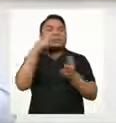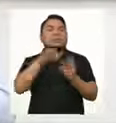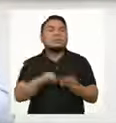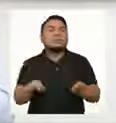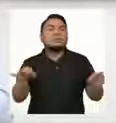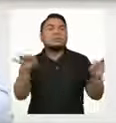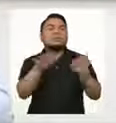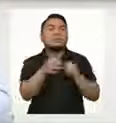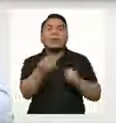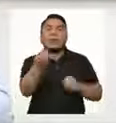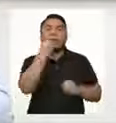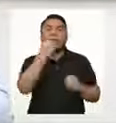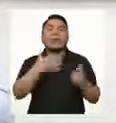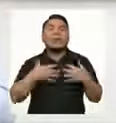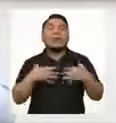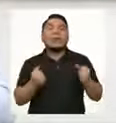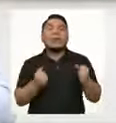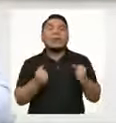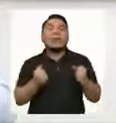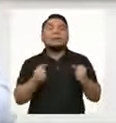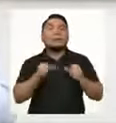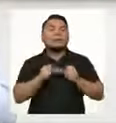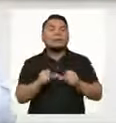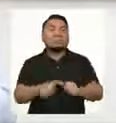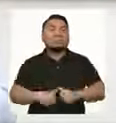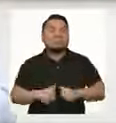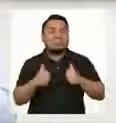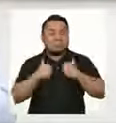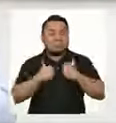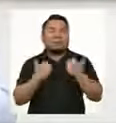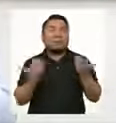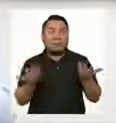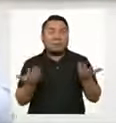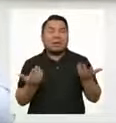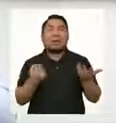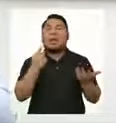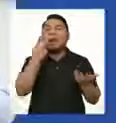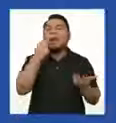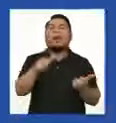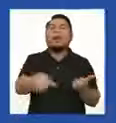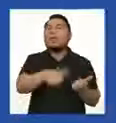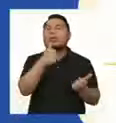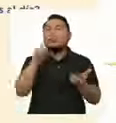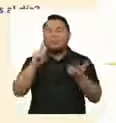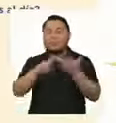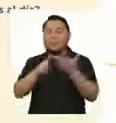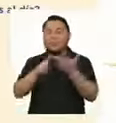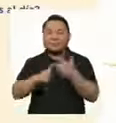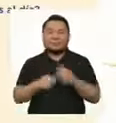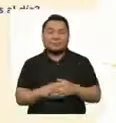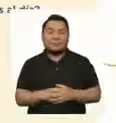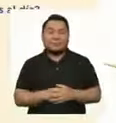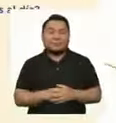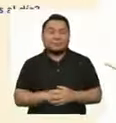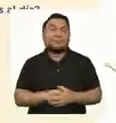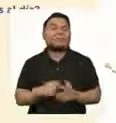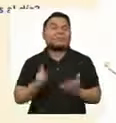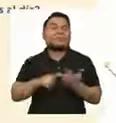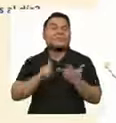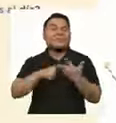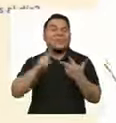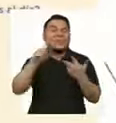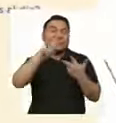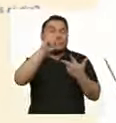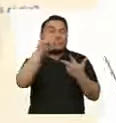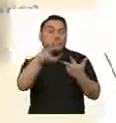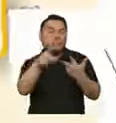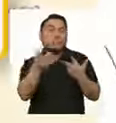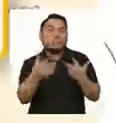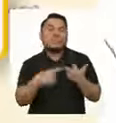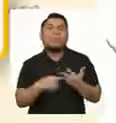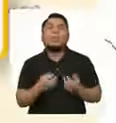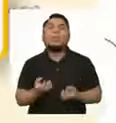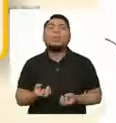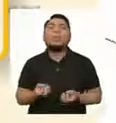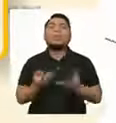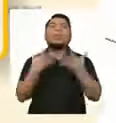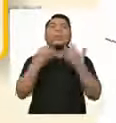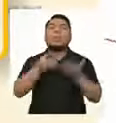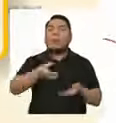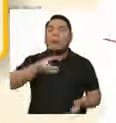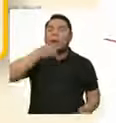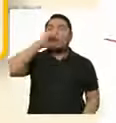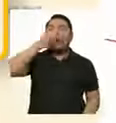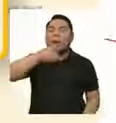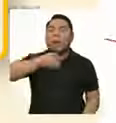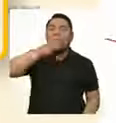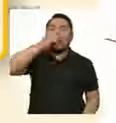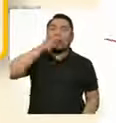de llevar una vida saludable y es cualitativa. Pasemos a la tercera. La tercera pregunta es, ¿cuántos vasos de